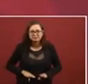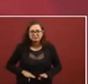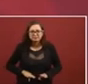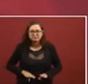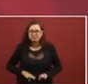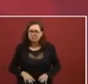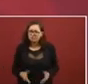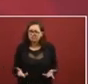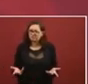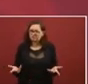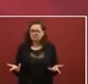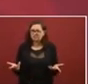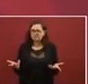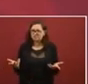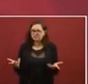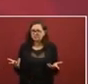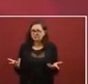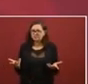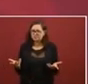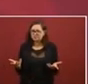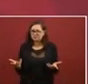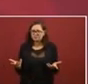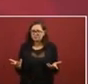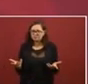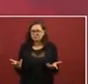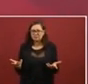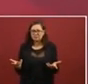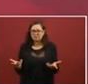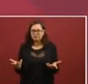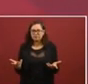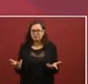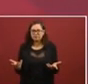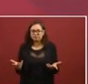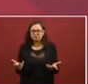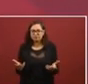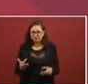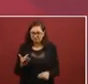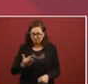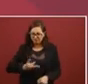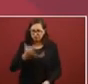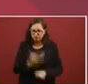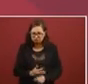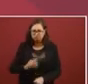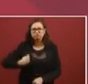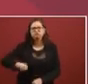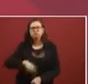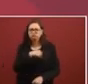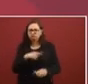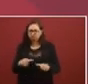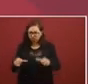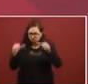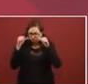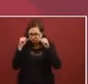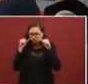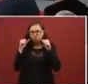Entonces, eso se está atendiendo. Y